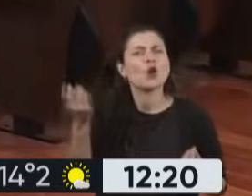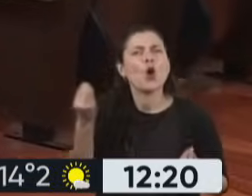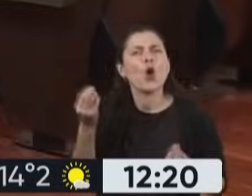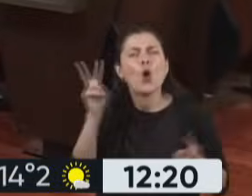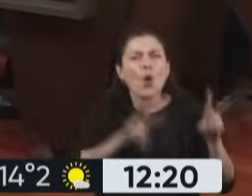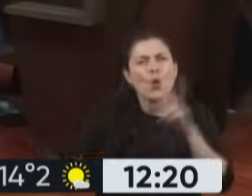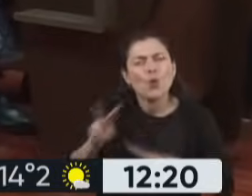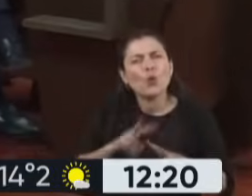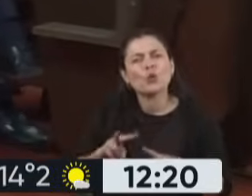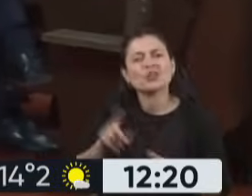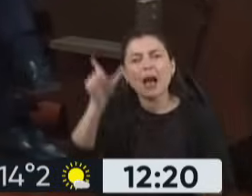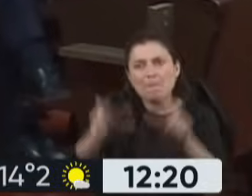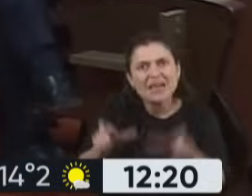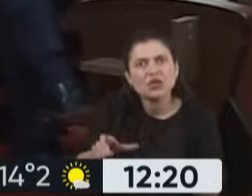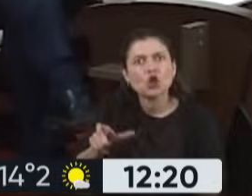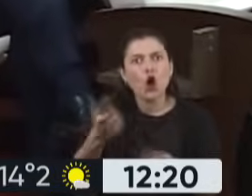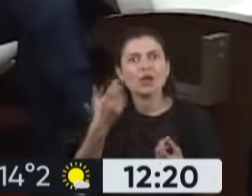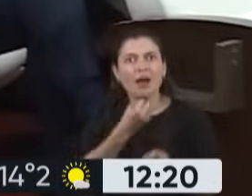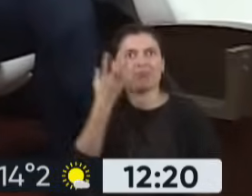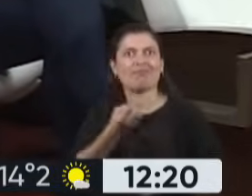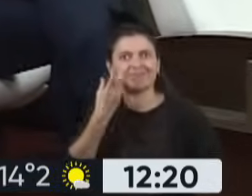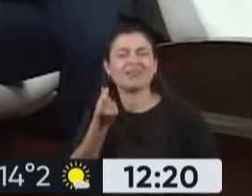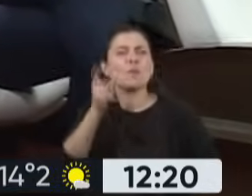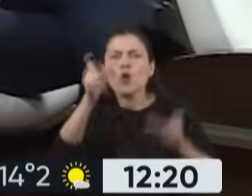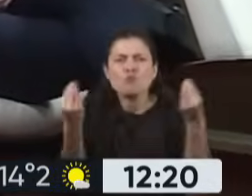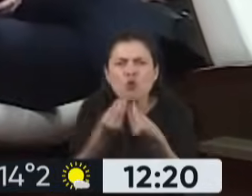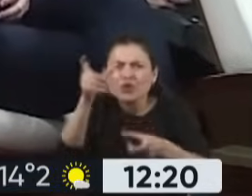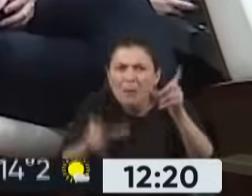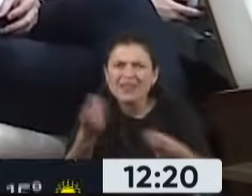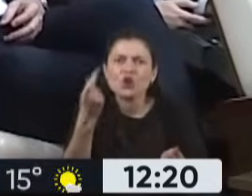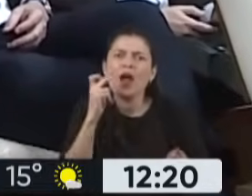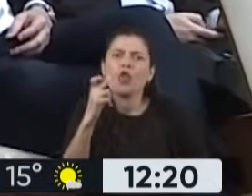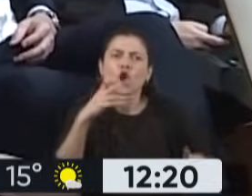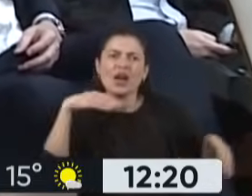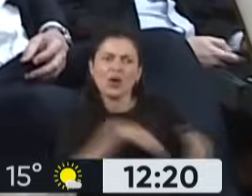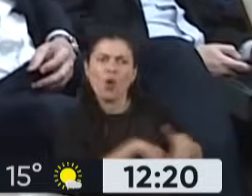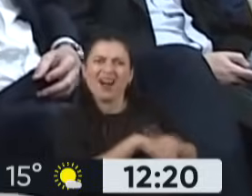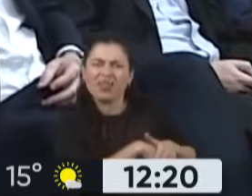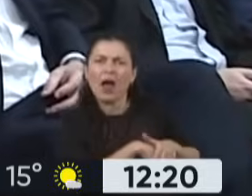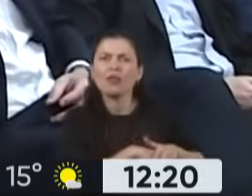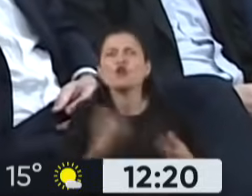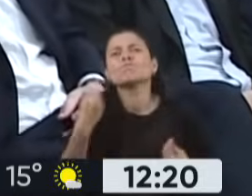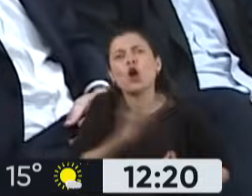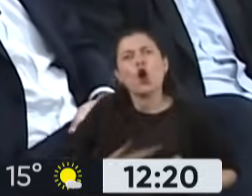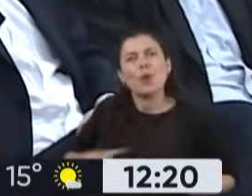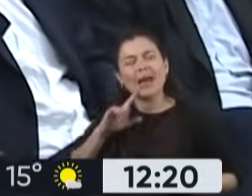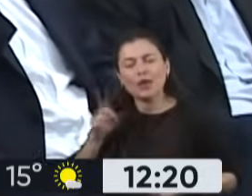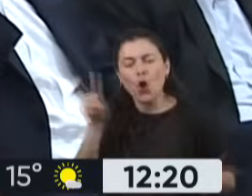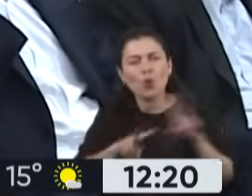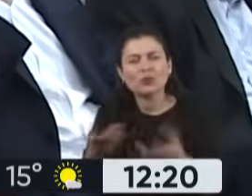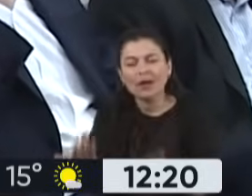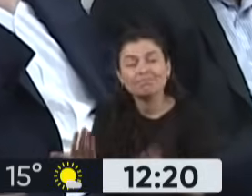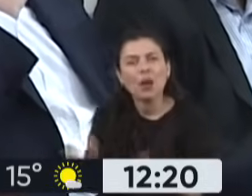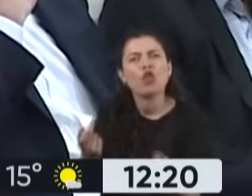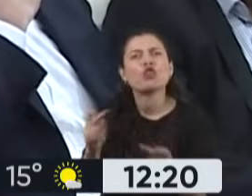los ahorristas que tienen los dólares bajo el colchón para que vuelvan a confiar en los bancos, en confiar en depositar sus ahorros en el sistema